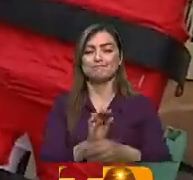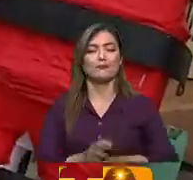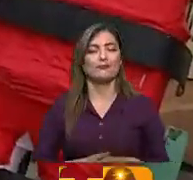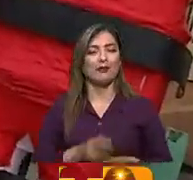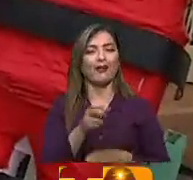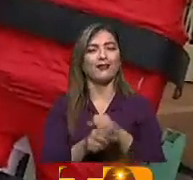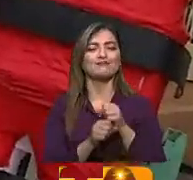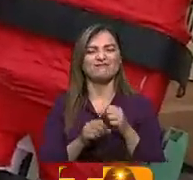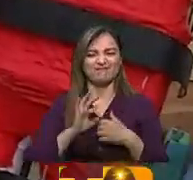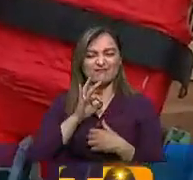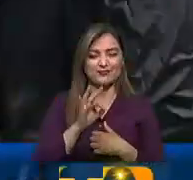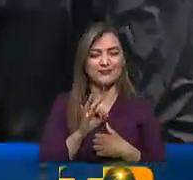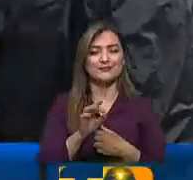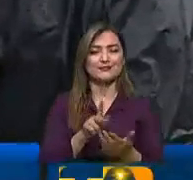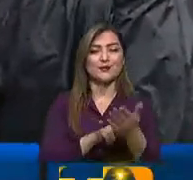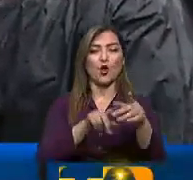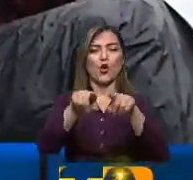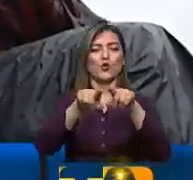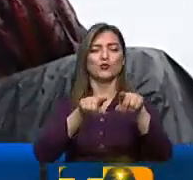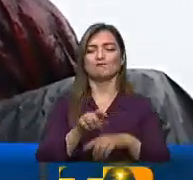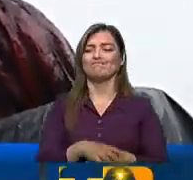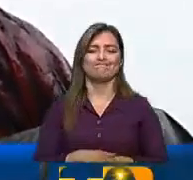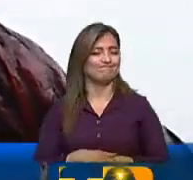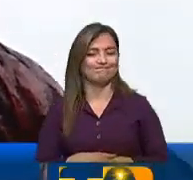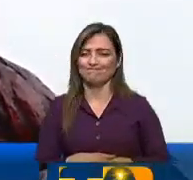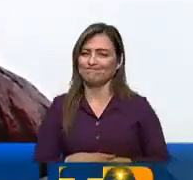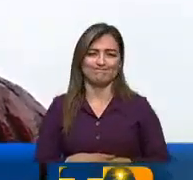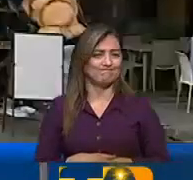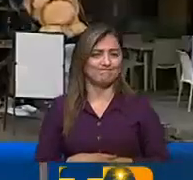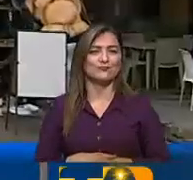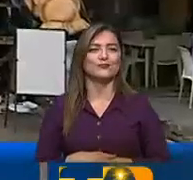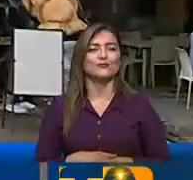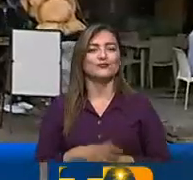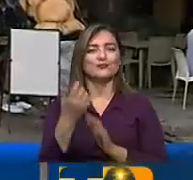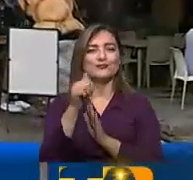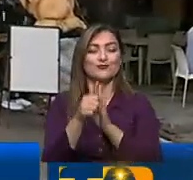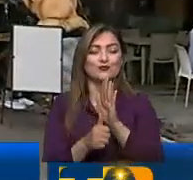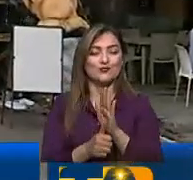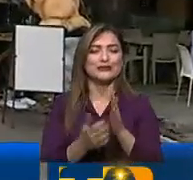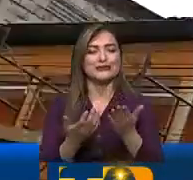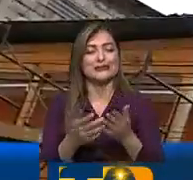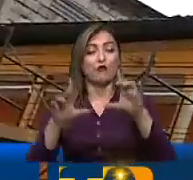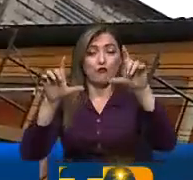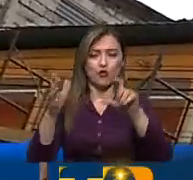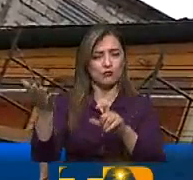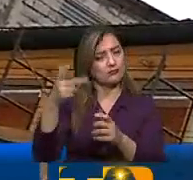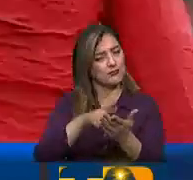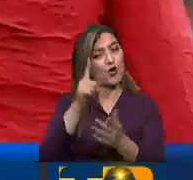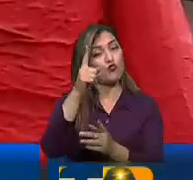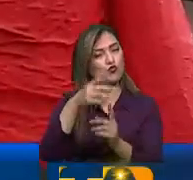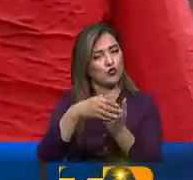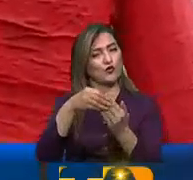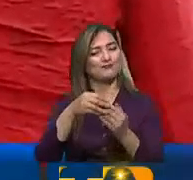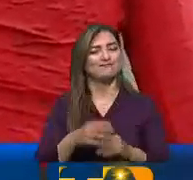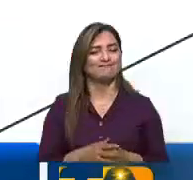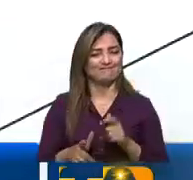por la pandemia, nuevamente no habrá el tradicional concurso de monigotes gigantes. Ante esto, los artesanos están cobrando $1 por la foto,